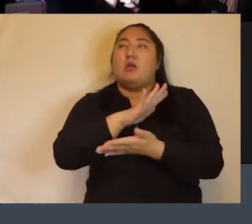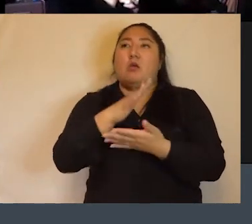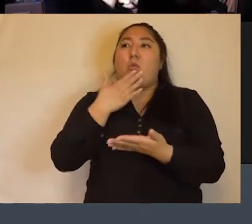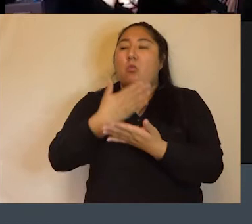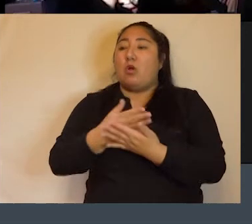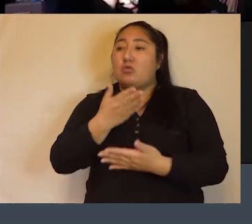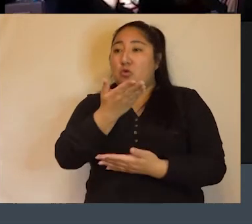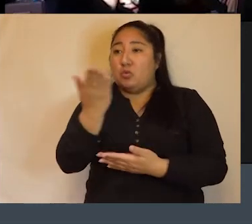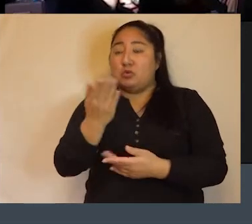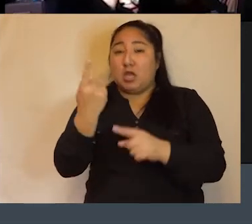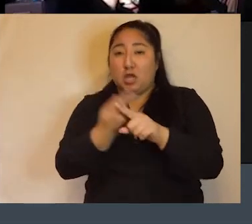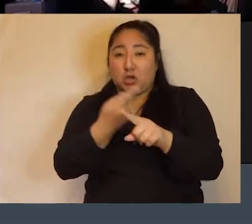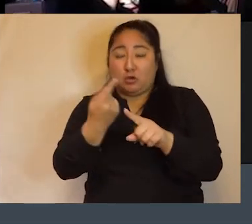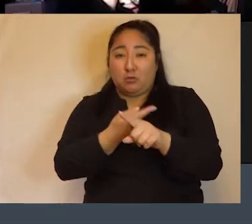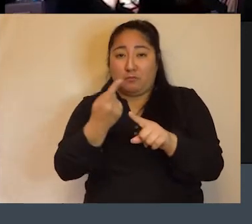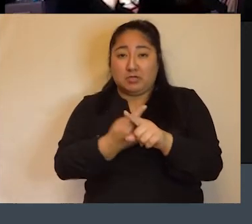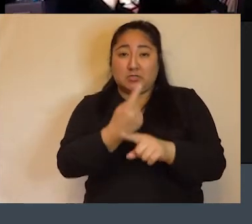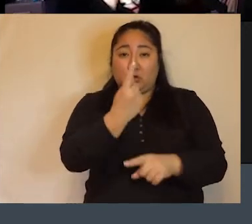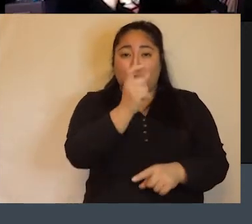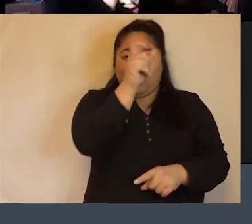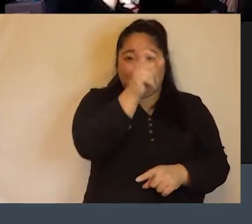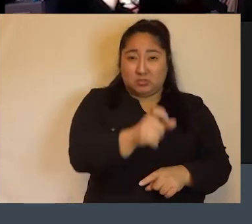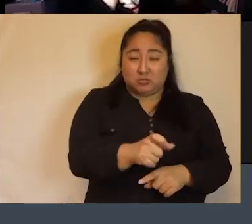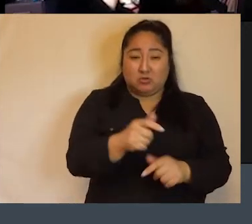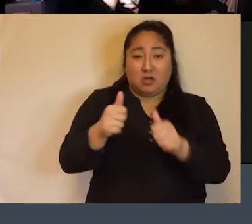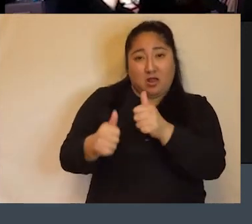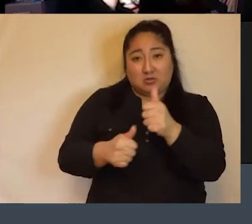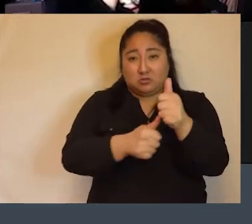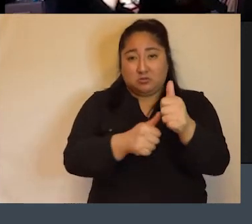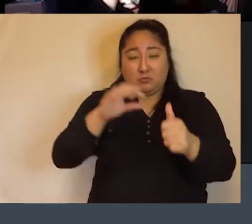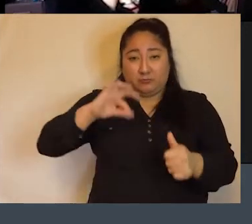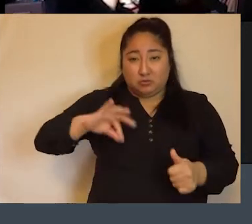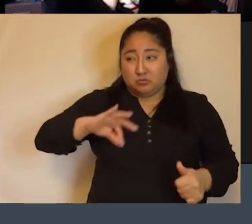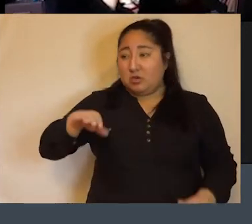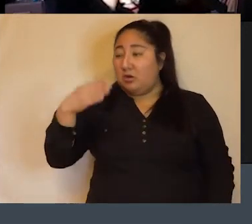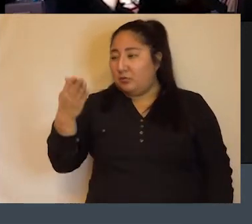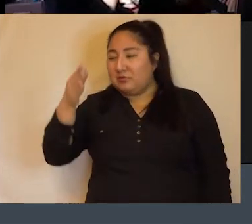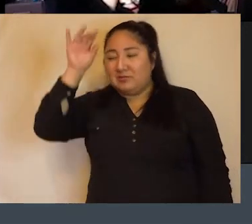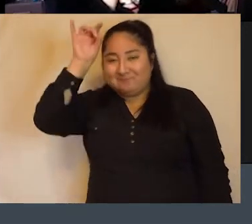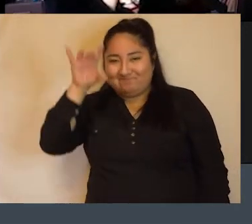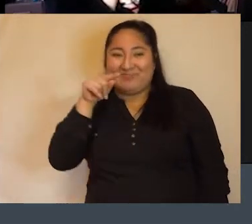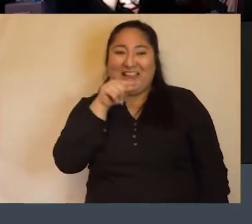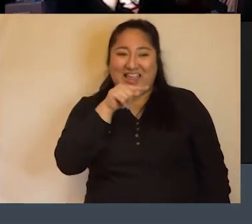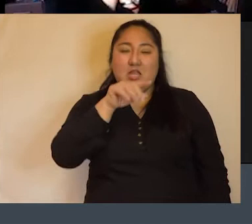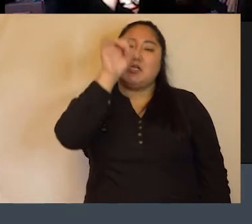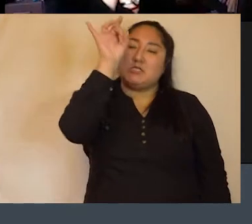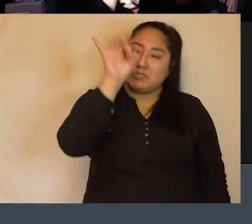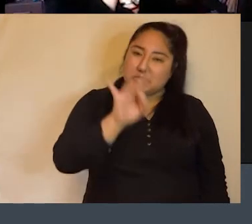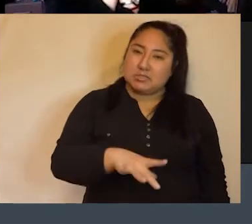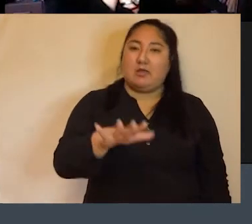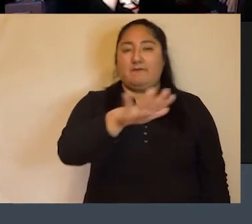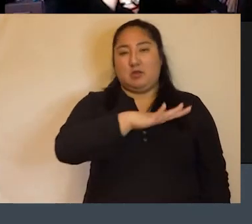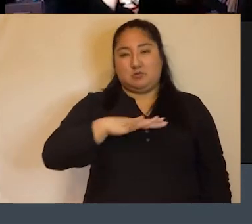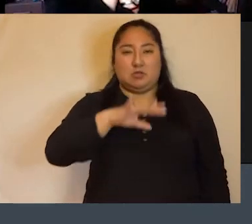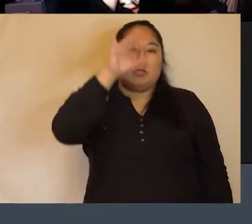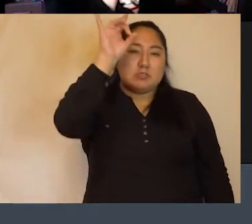cuando ustedes están hablando con un asesor previsional, pueden tener la seguridad de que esa persona sabe, ¿ya?